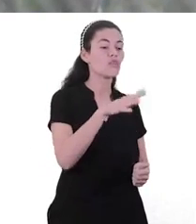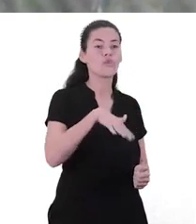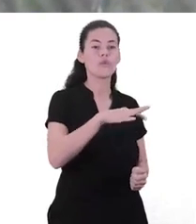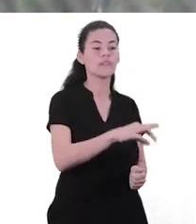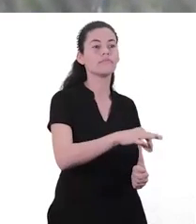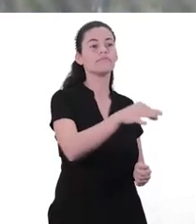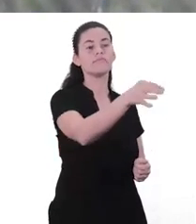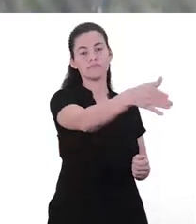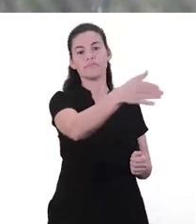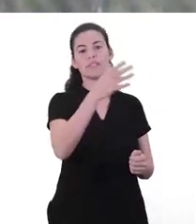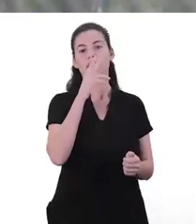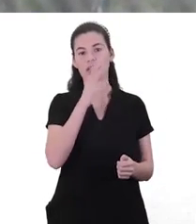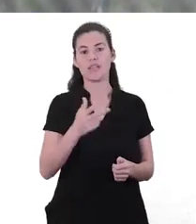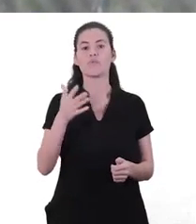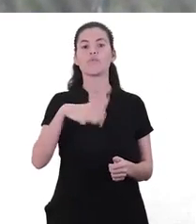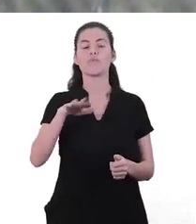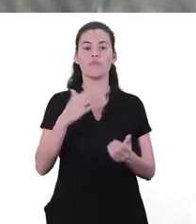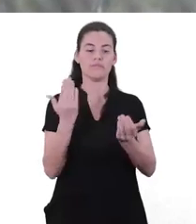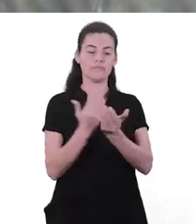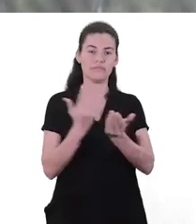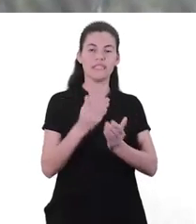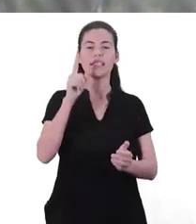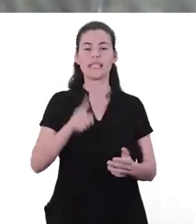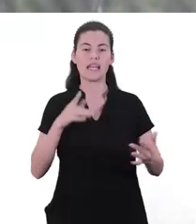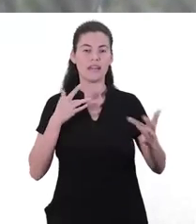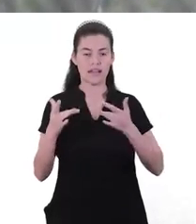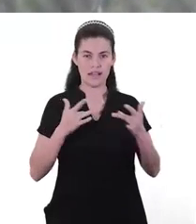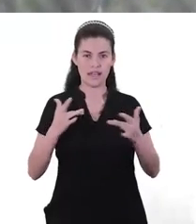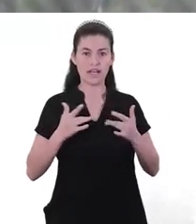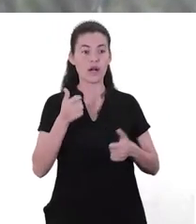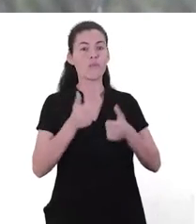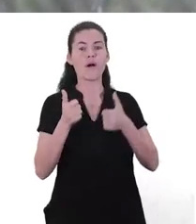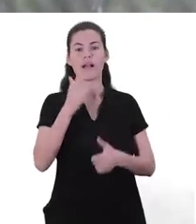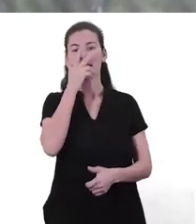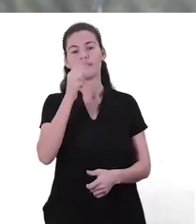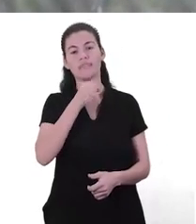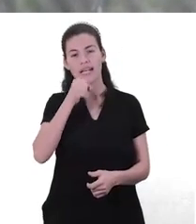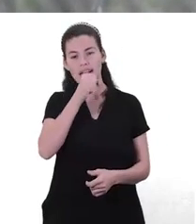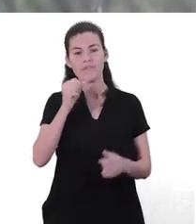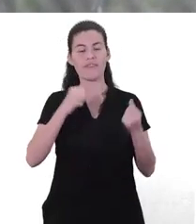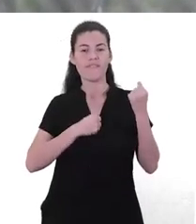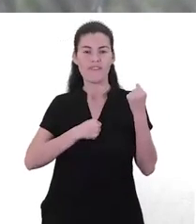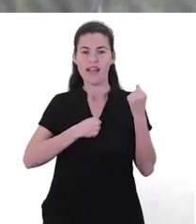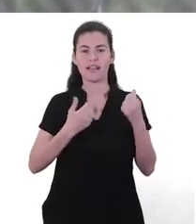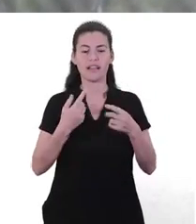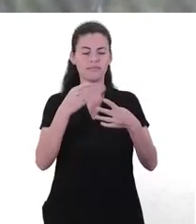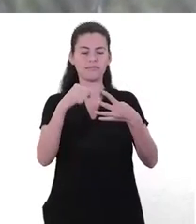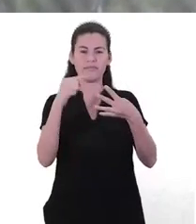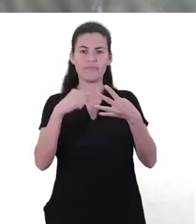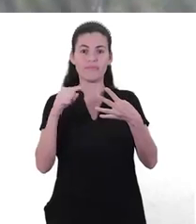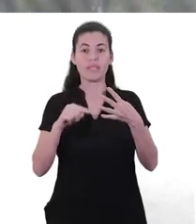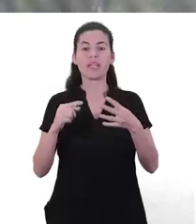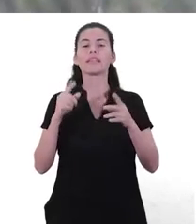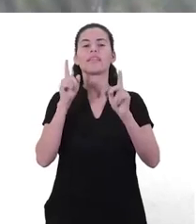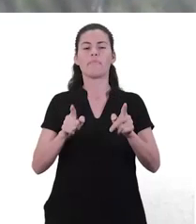cree él que dónde su hijo tiene más afinidad, ¿verdad? Le gusta más cantar, le gusta más bailar. Y también derribar ya como el